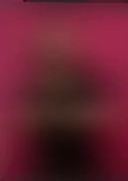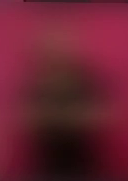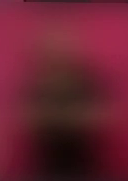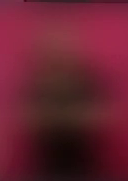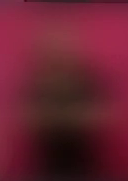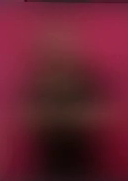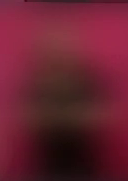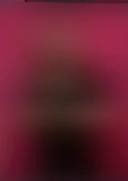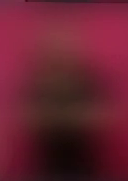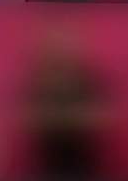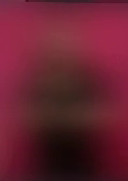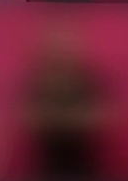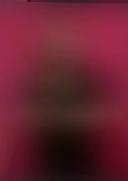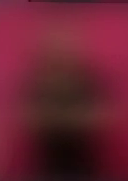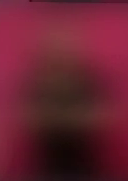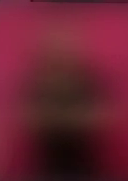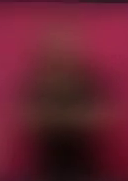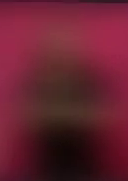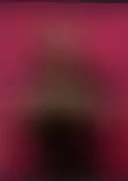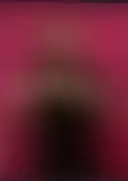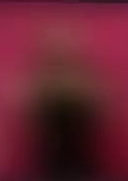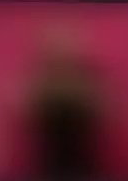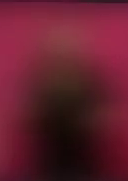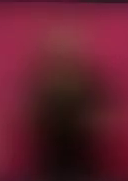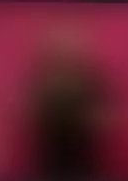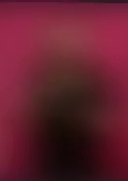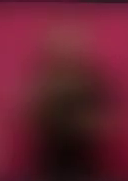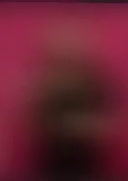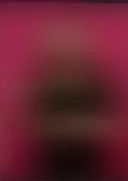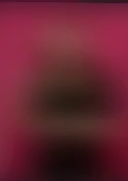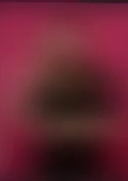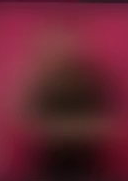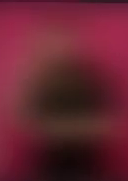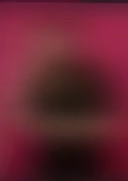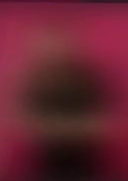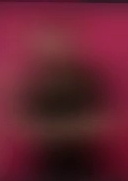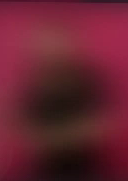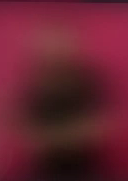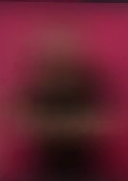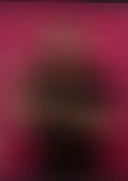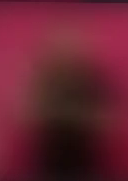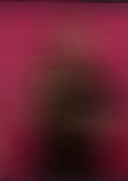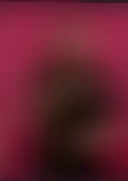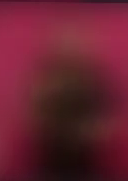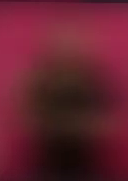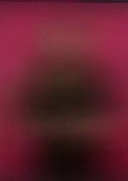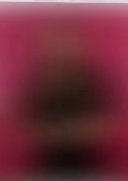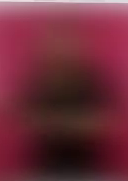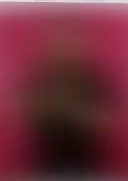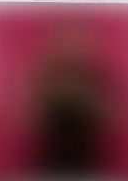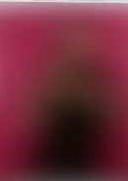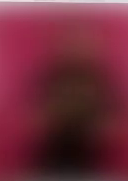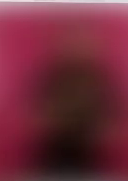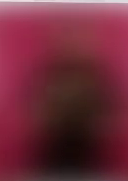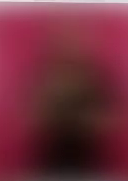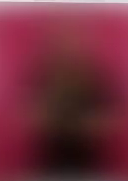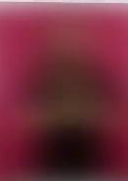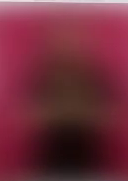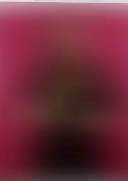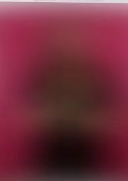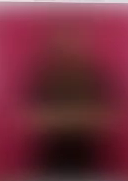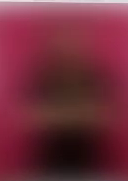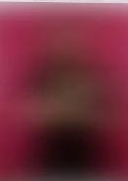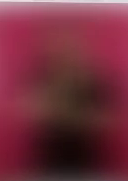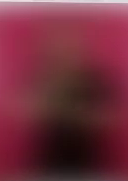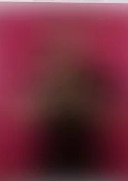eh ir consolidando el abasto de medicamentos va aparejado a las